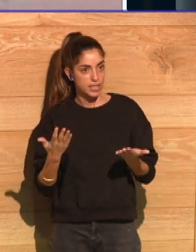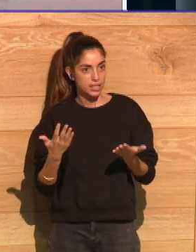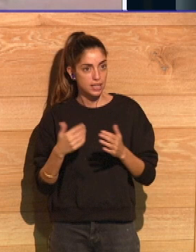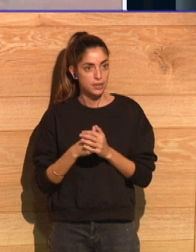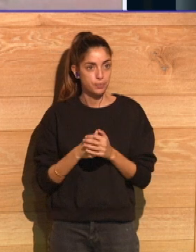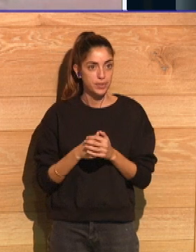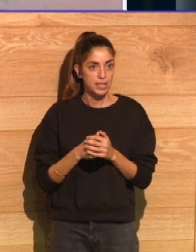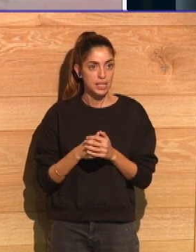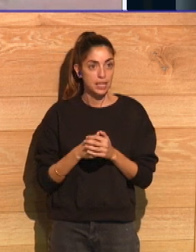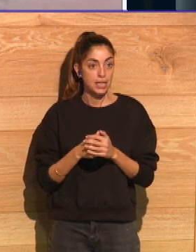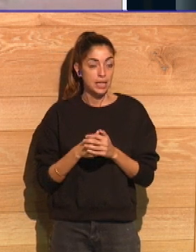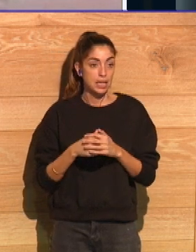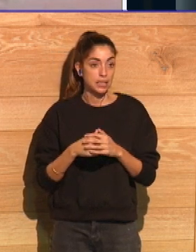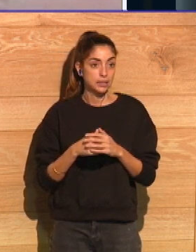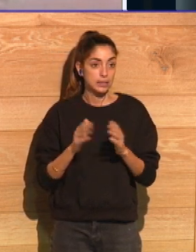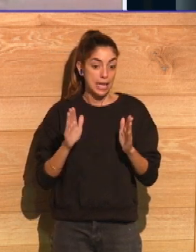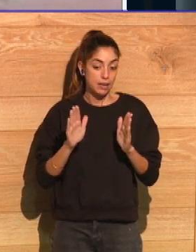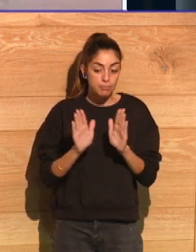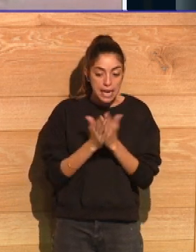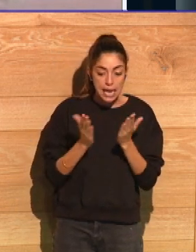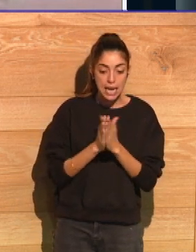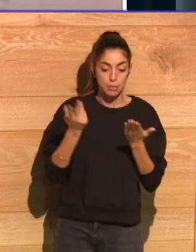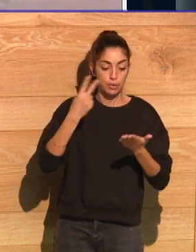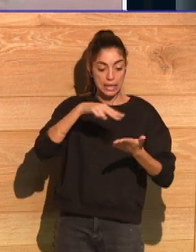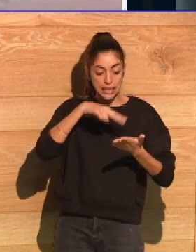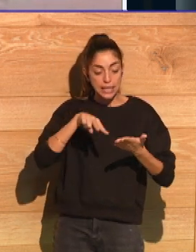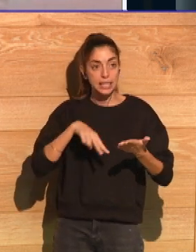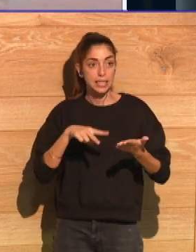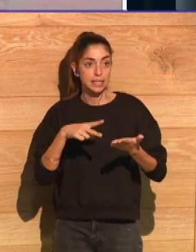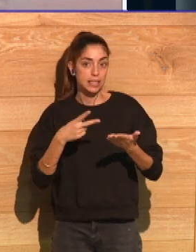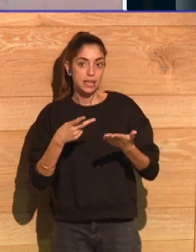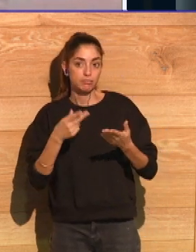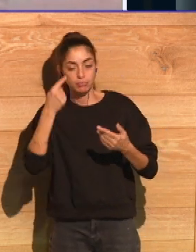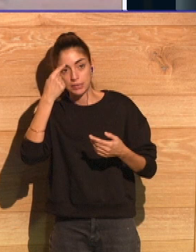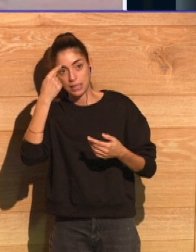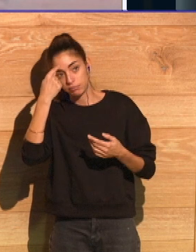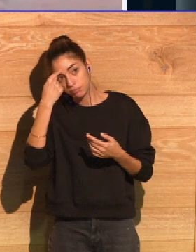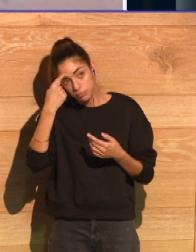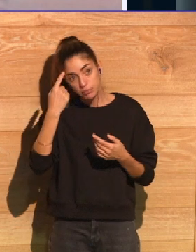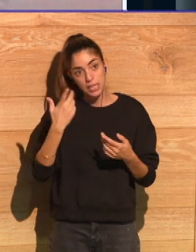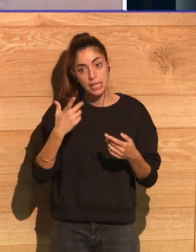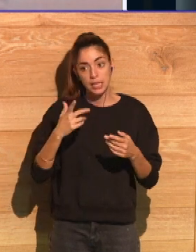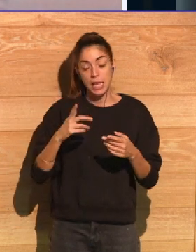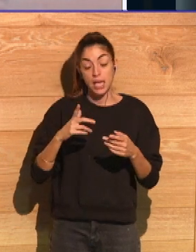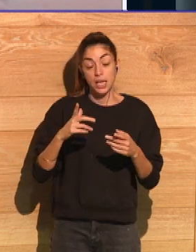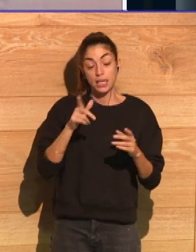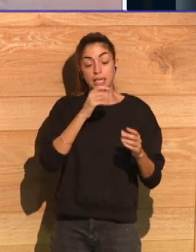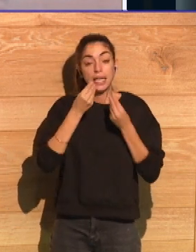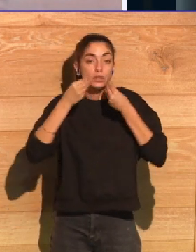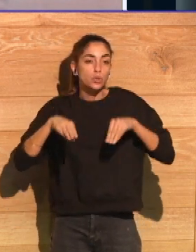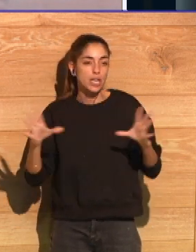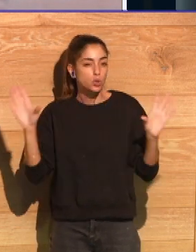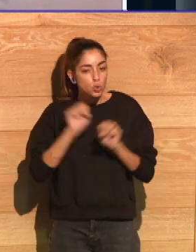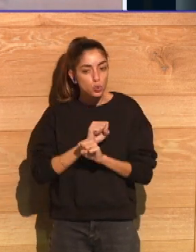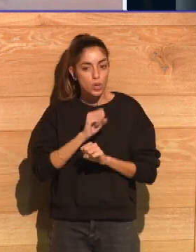después de leer estas otras dos memorias un poco más oscuras, más difíciles, sobre mis padres. Quise hacer algo